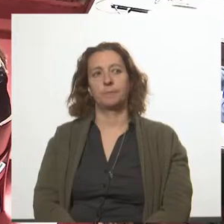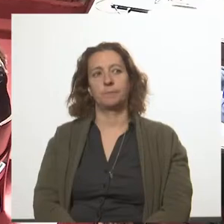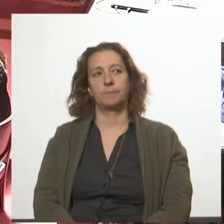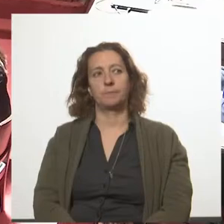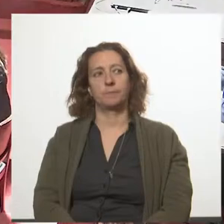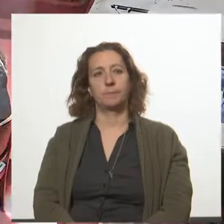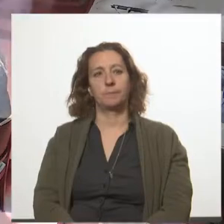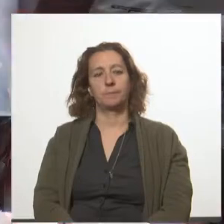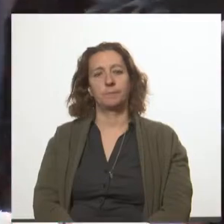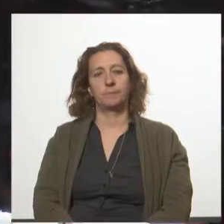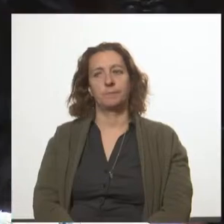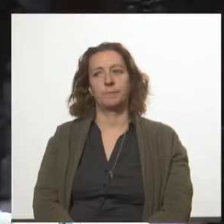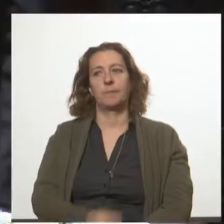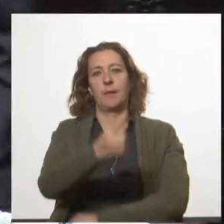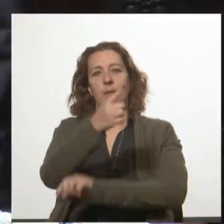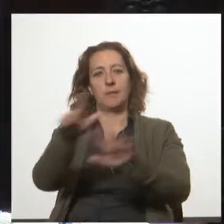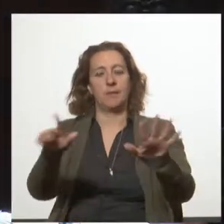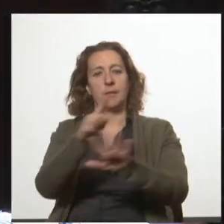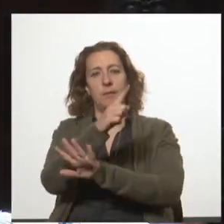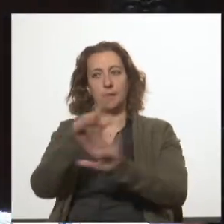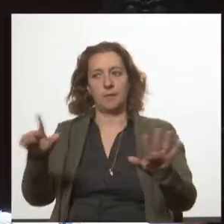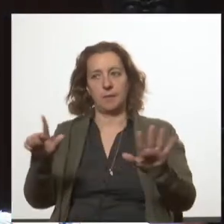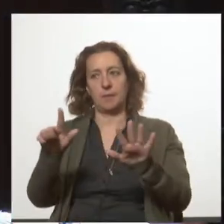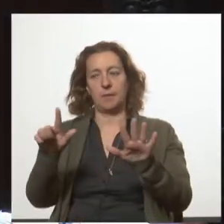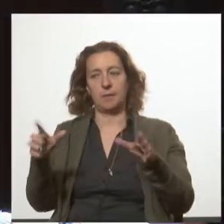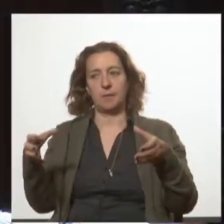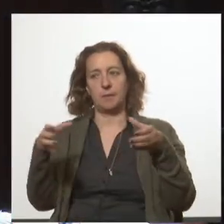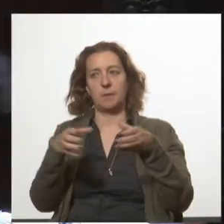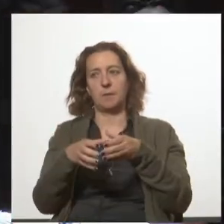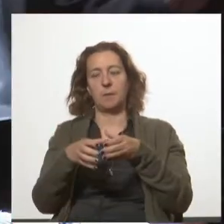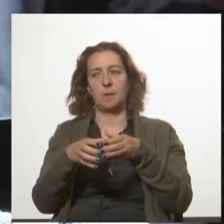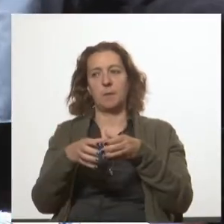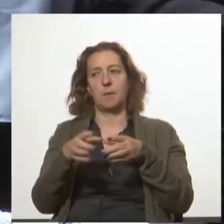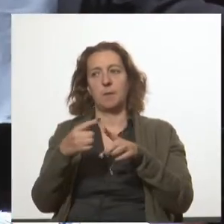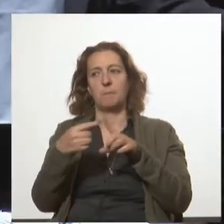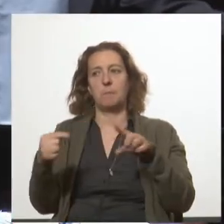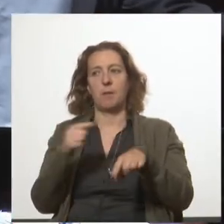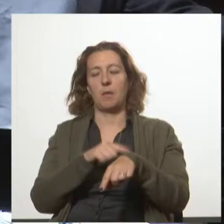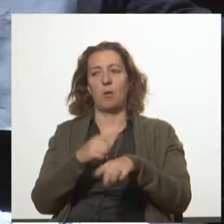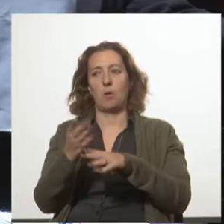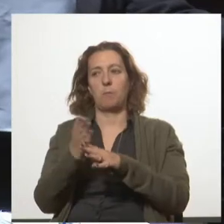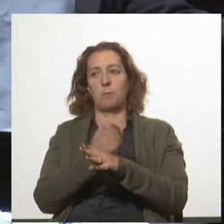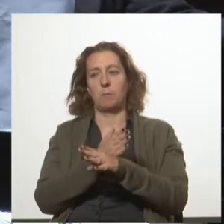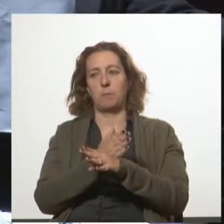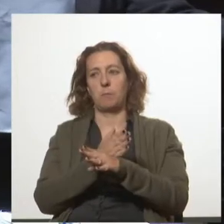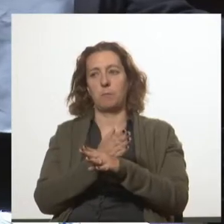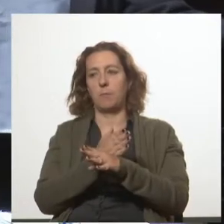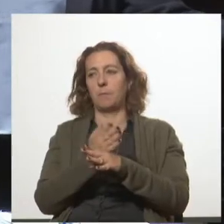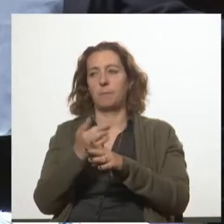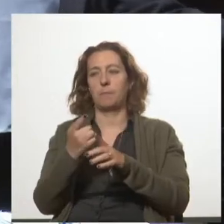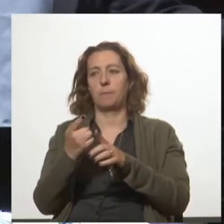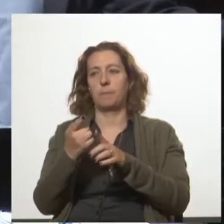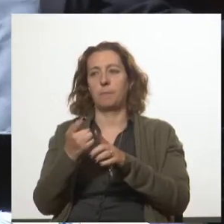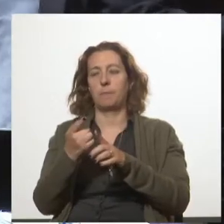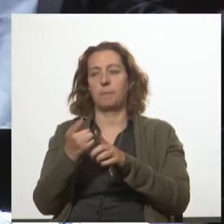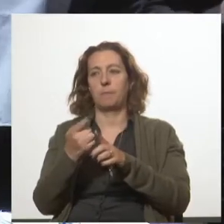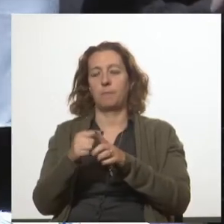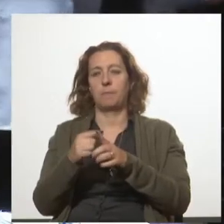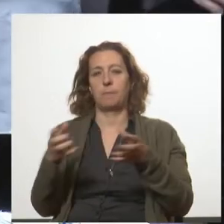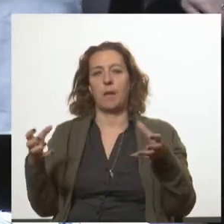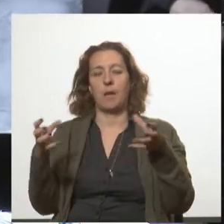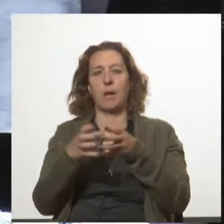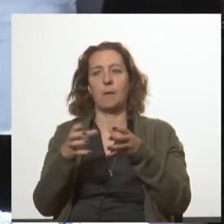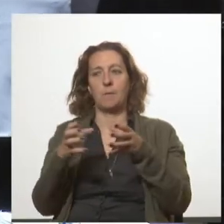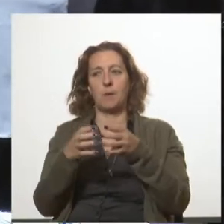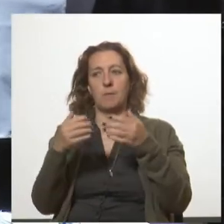17 en 17 afirmativo a la cámara ingresa en media hora perdón la cámara